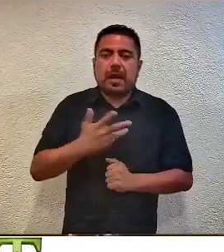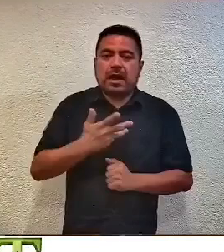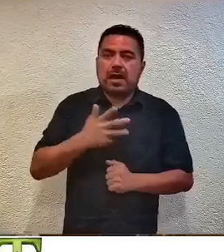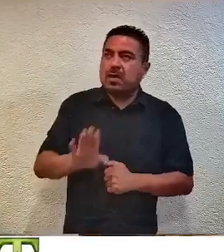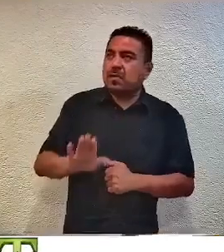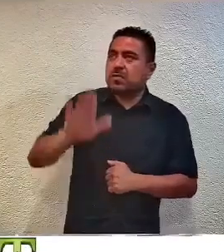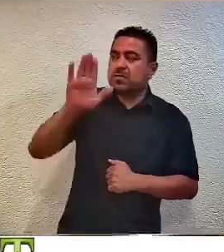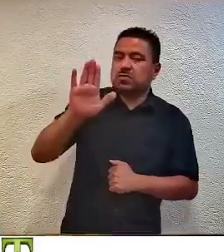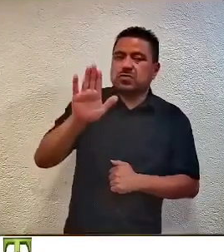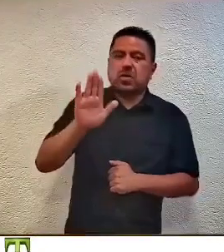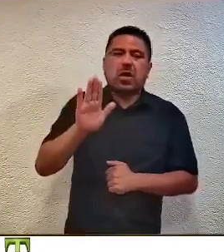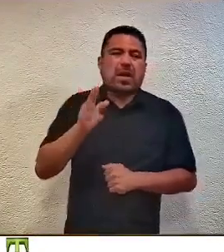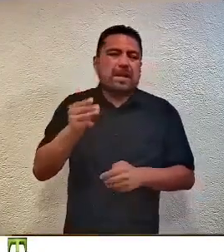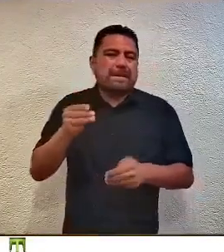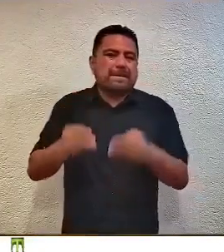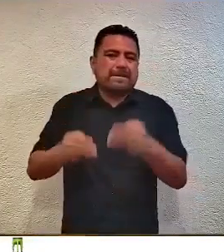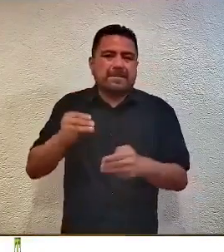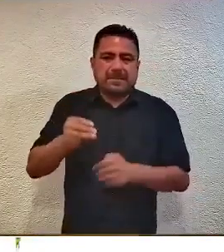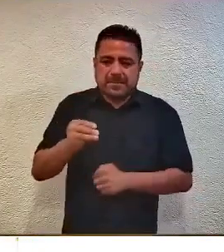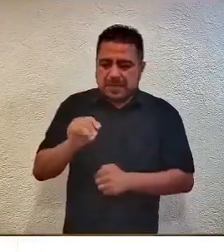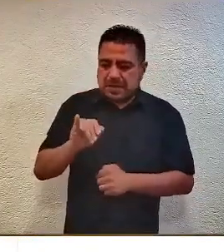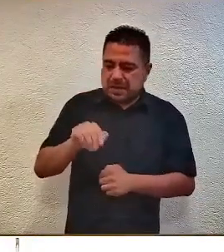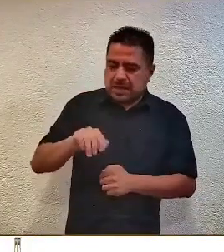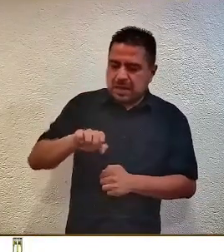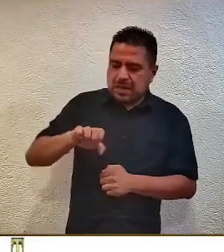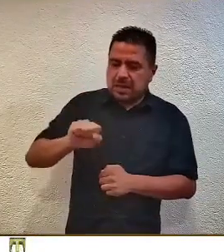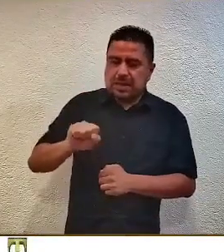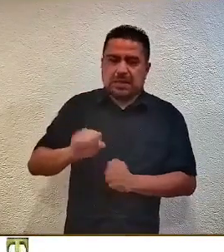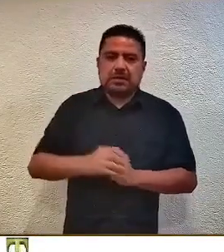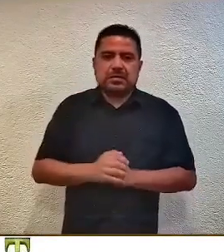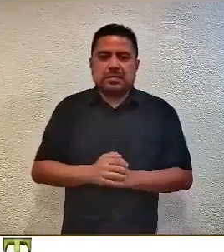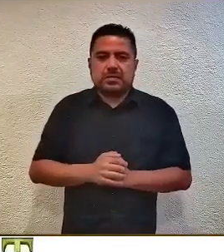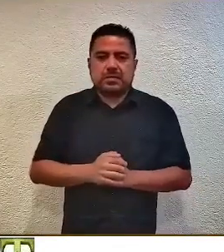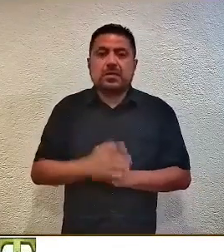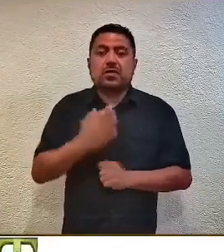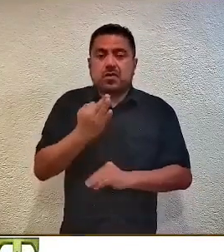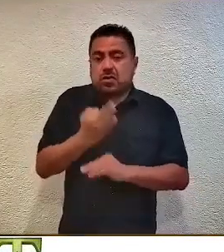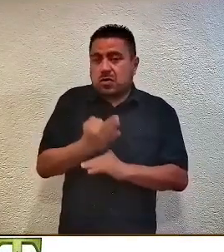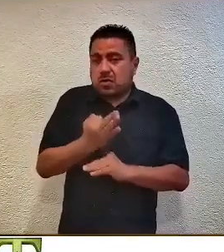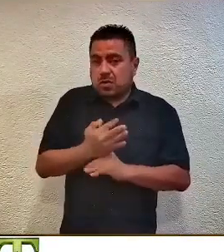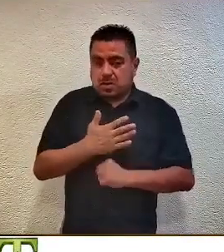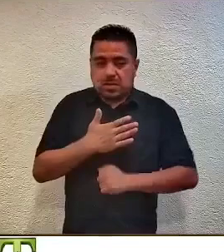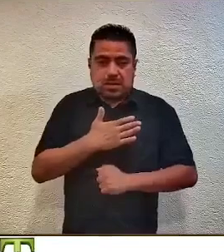voz en primera ronda el magistrado José Inés Betancur Salgado. Voy a